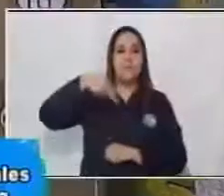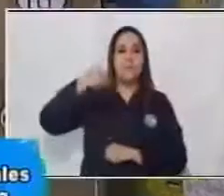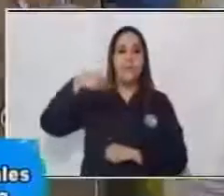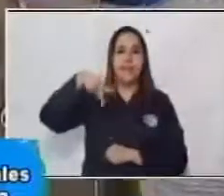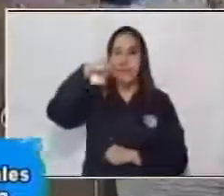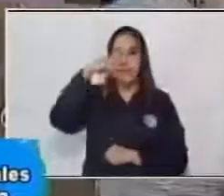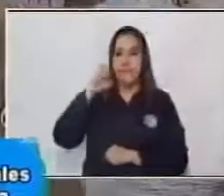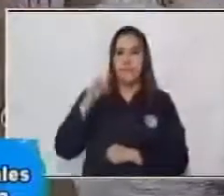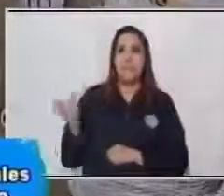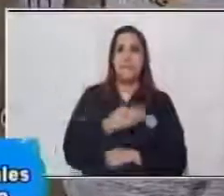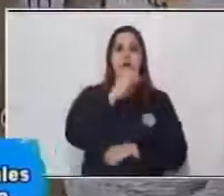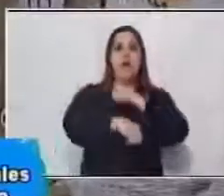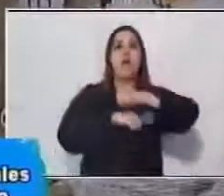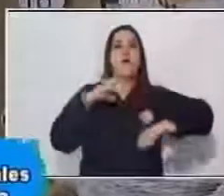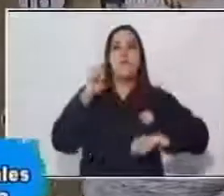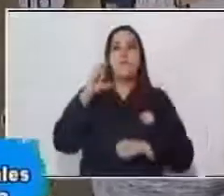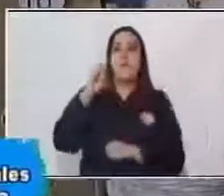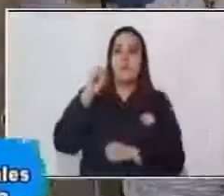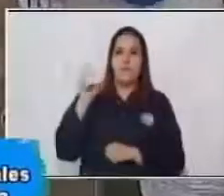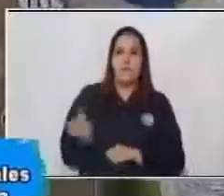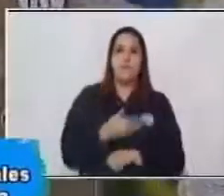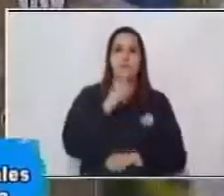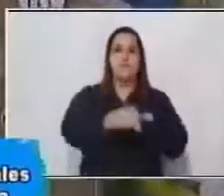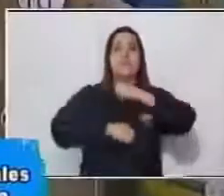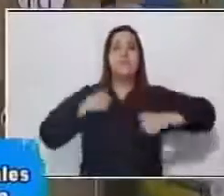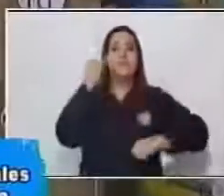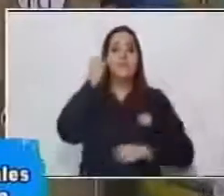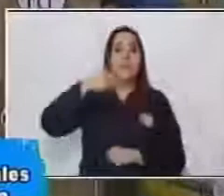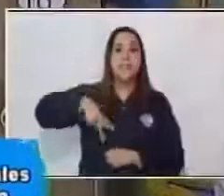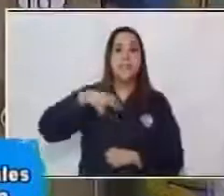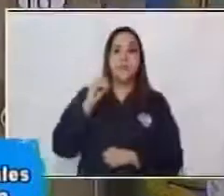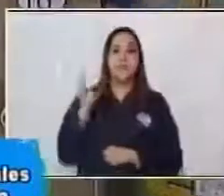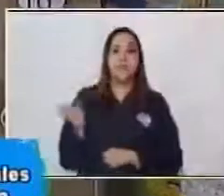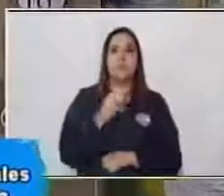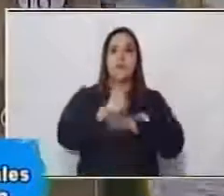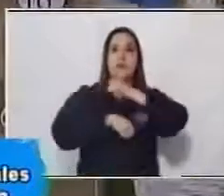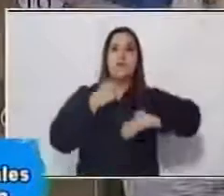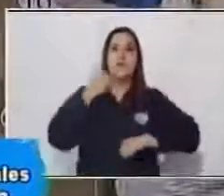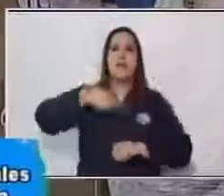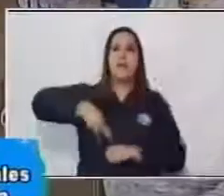fulminante, foco, fino,